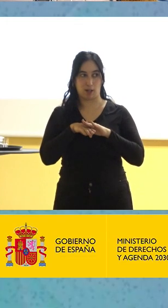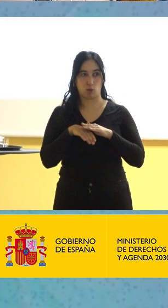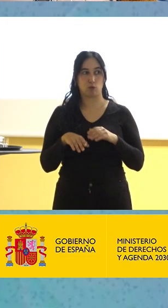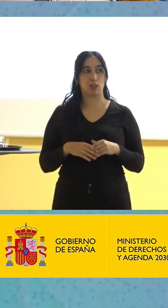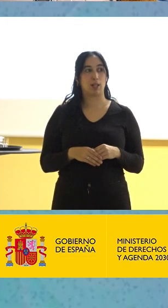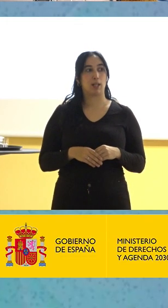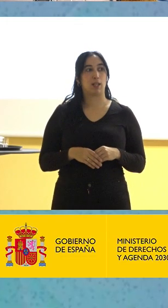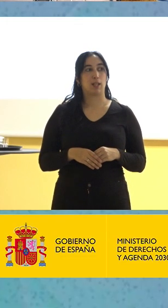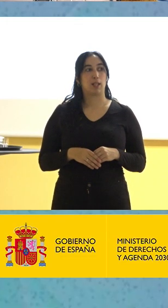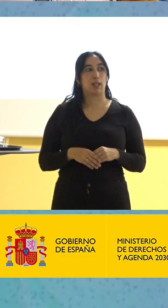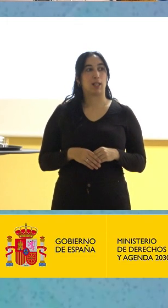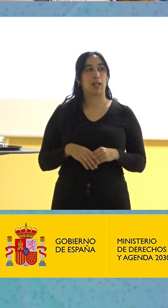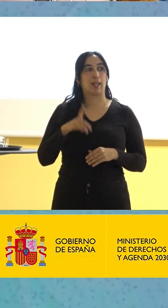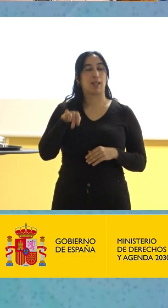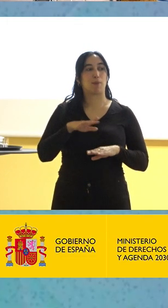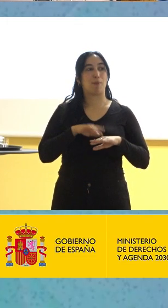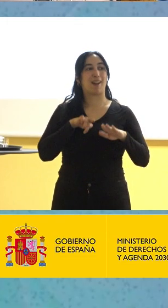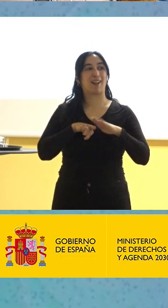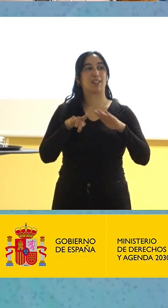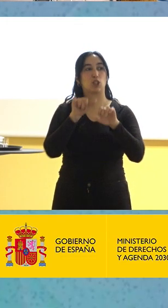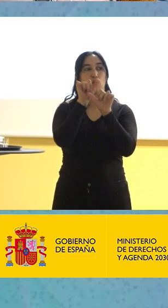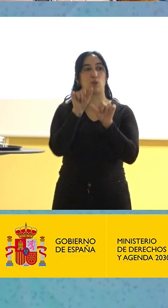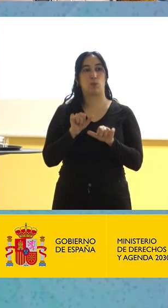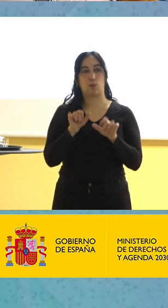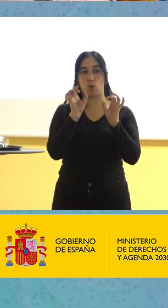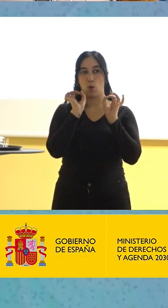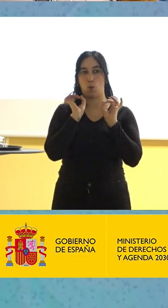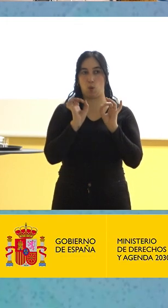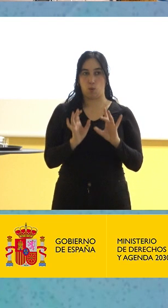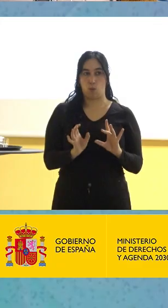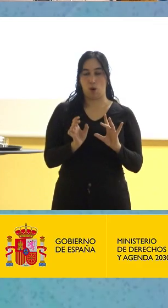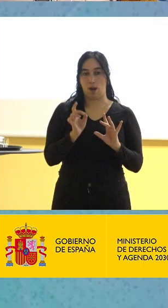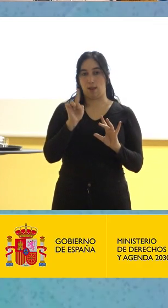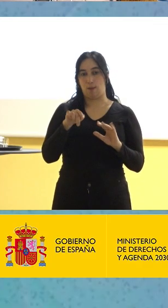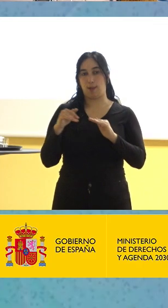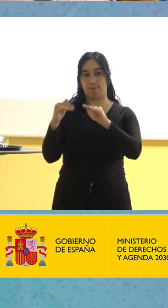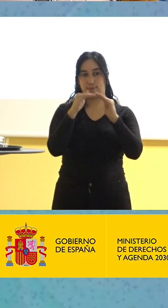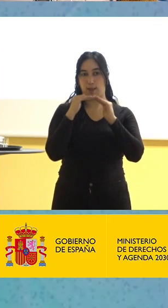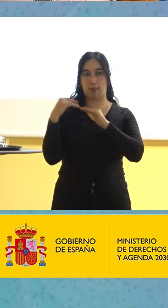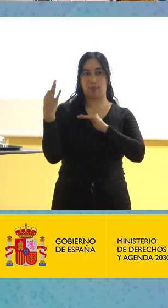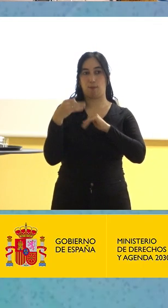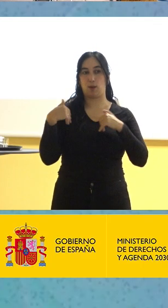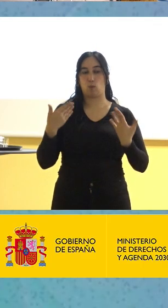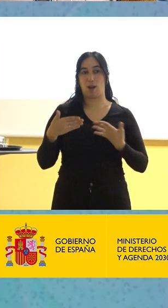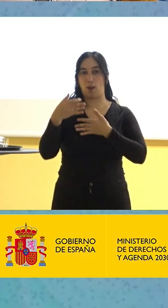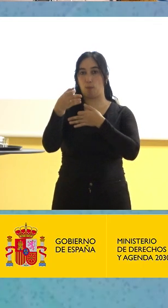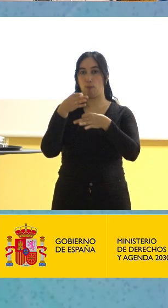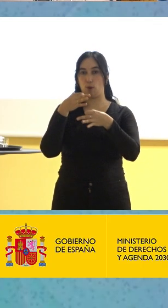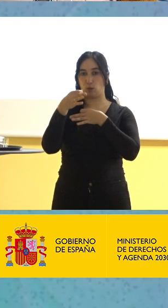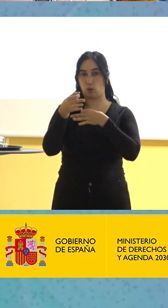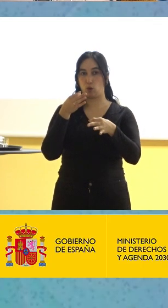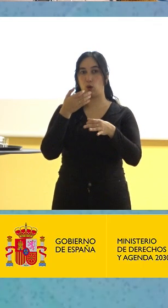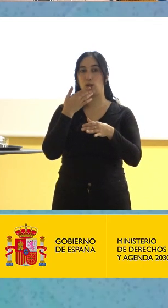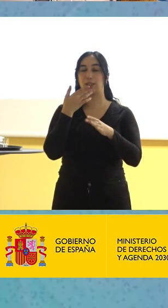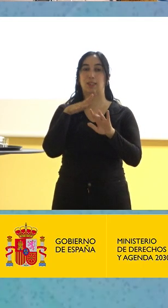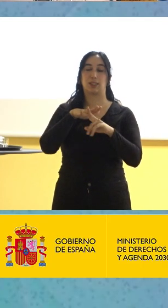sean, pues, bueno, se gestionen de una manera uniforme, ¿no?, y que sean también homogéneos los protocolos en casos de